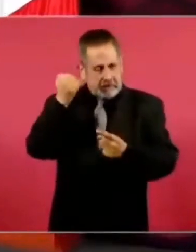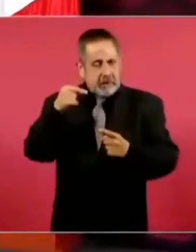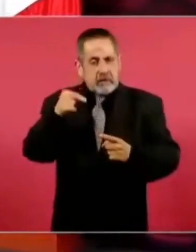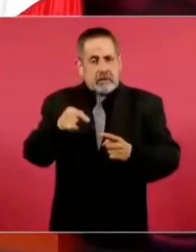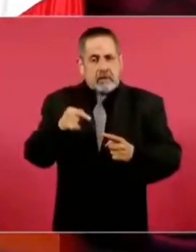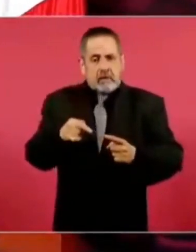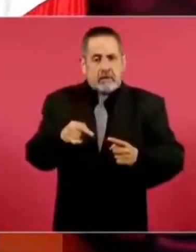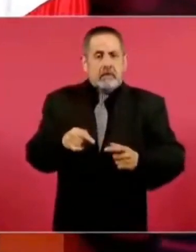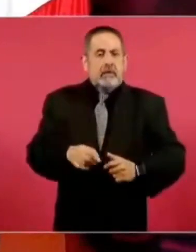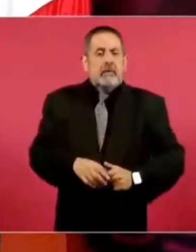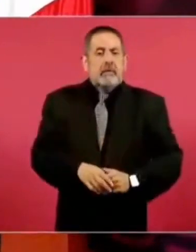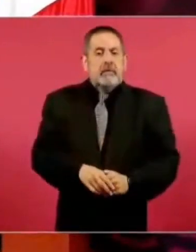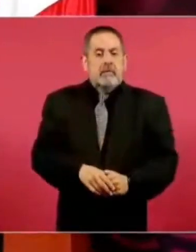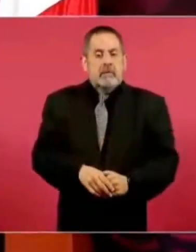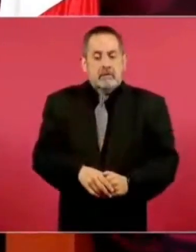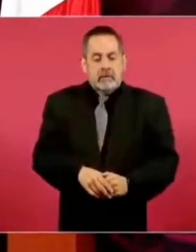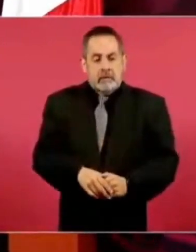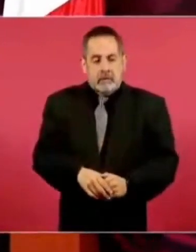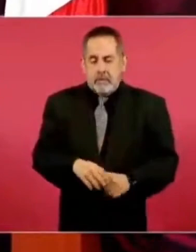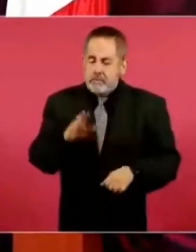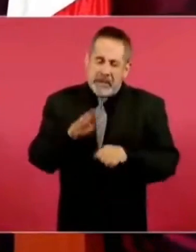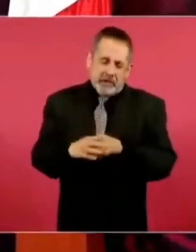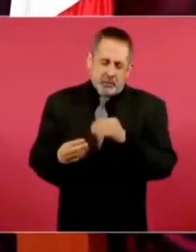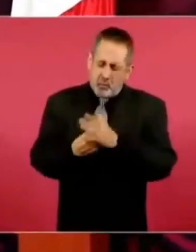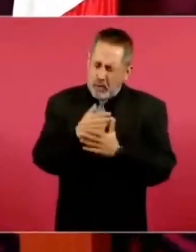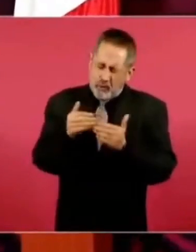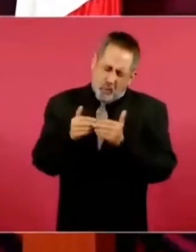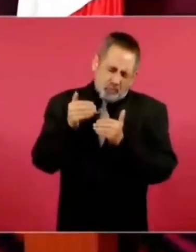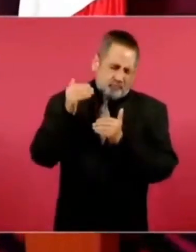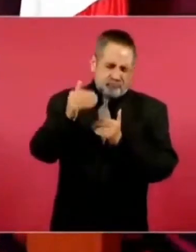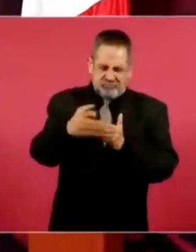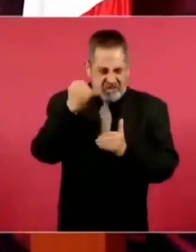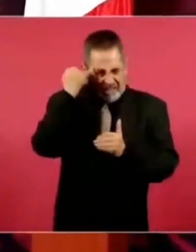de avanzada.